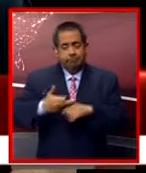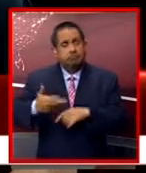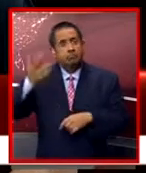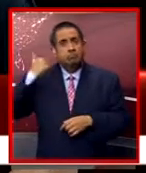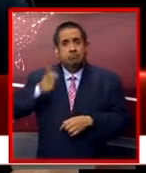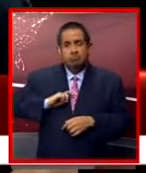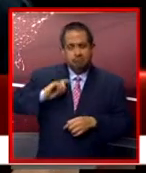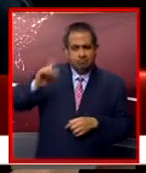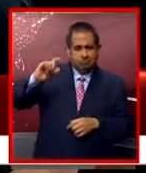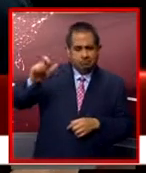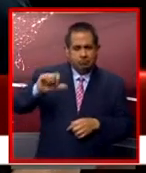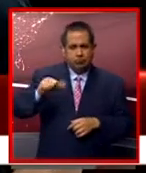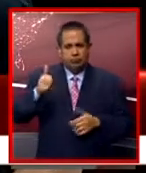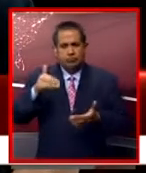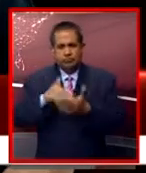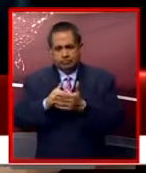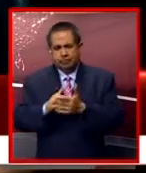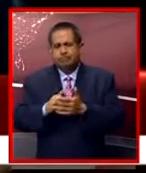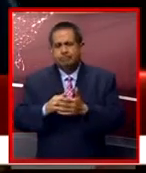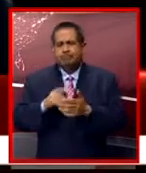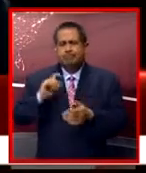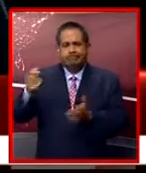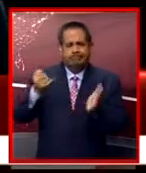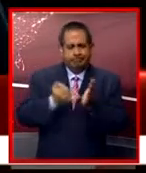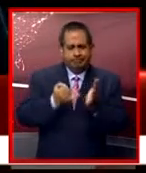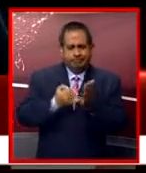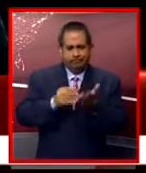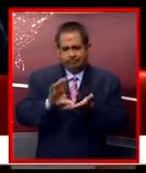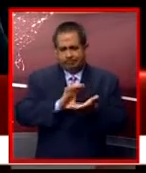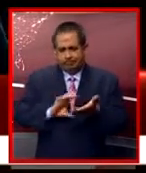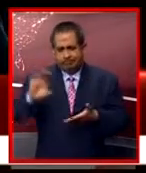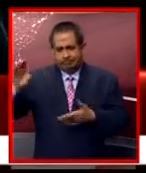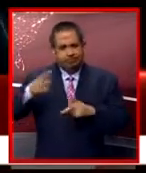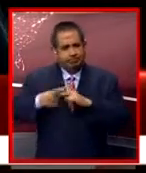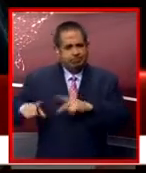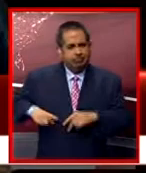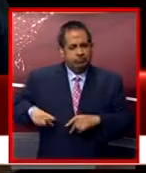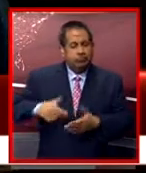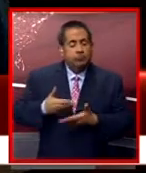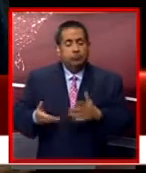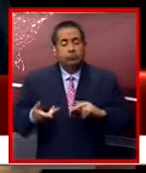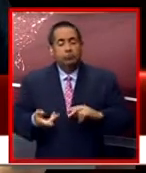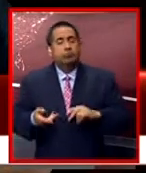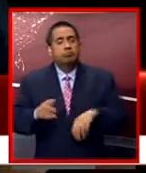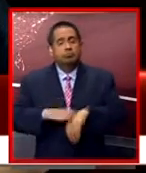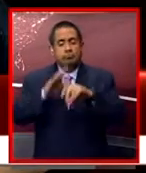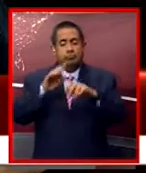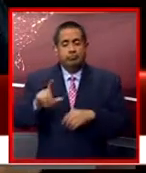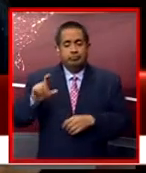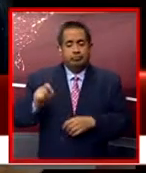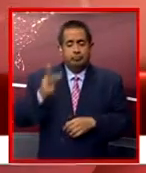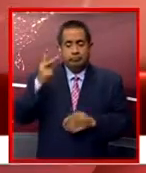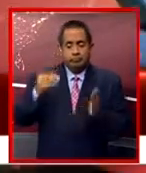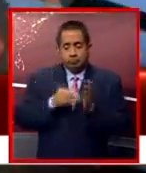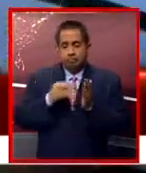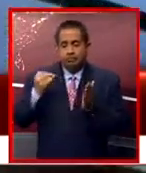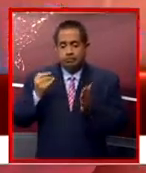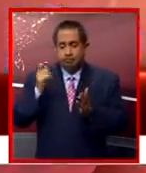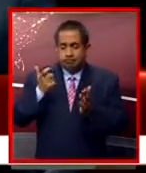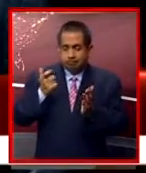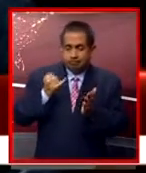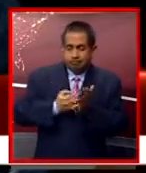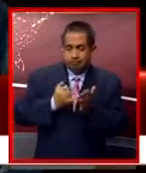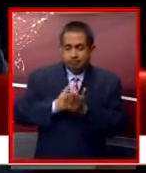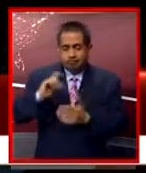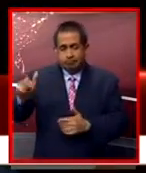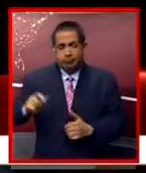un promedio de 11,000 pesos de impuestos cuando inició este gobierno y ahora paga un promedio de 22,000 pesos.